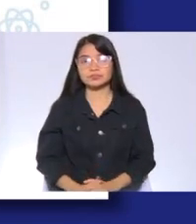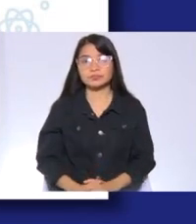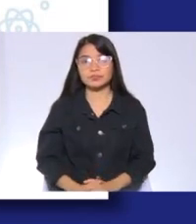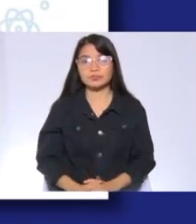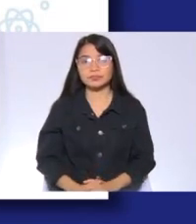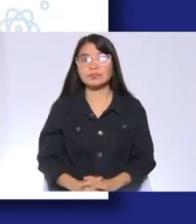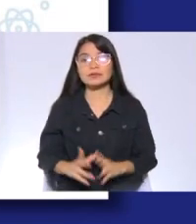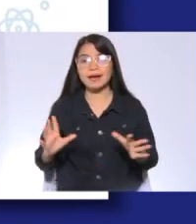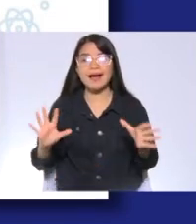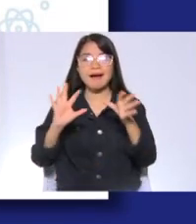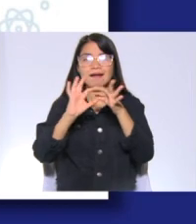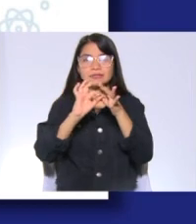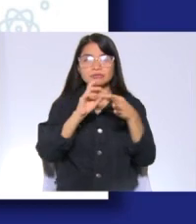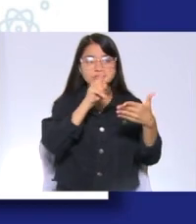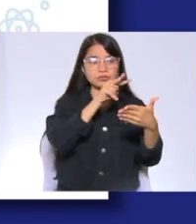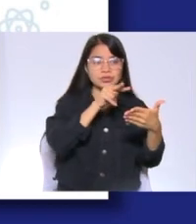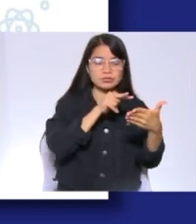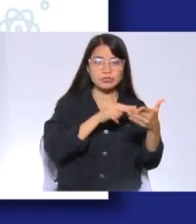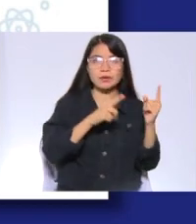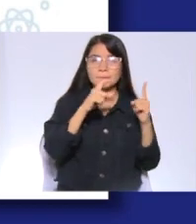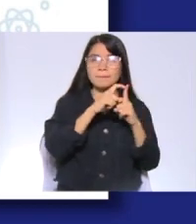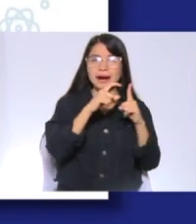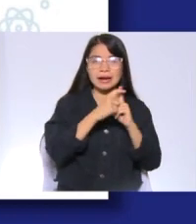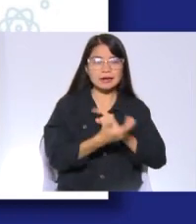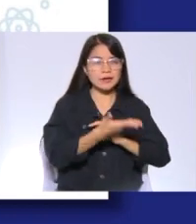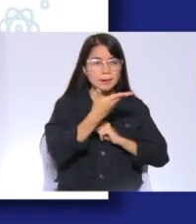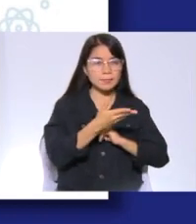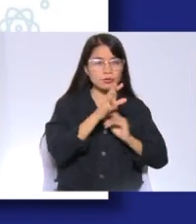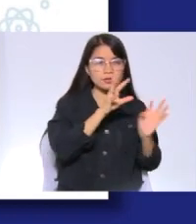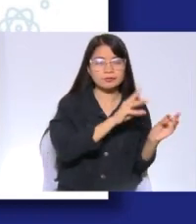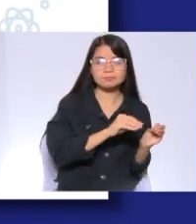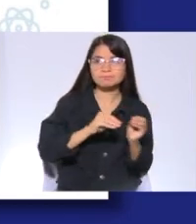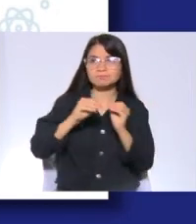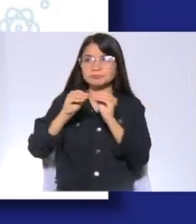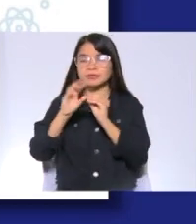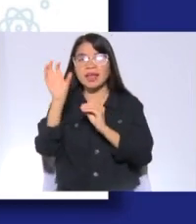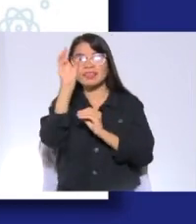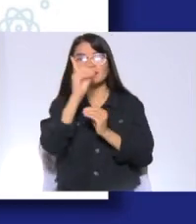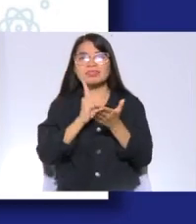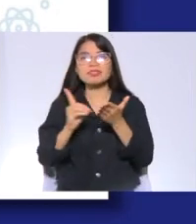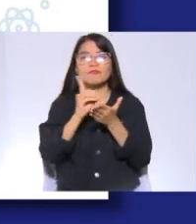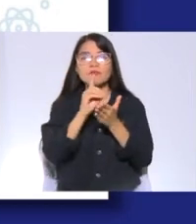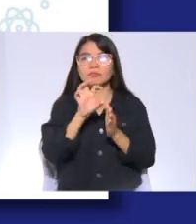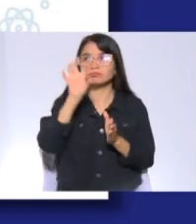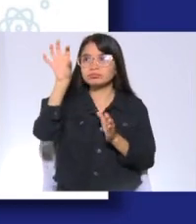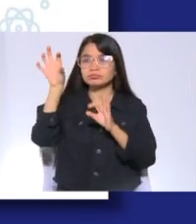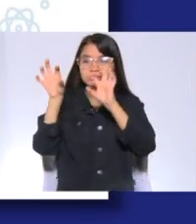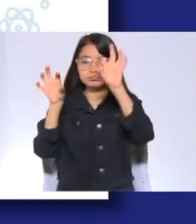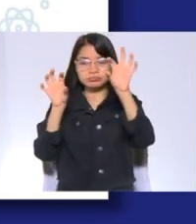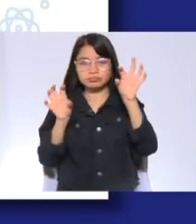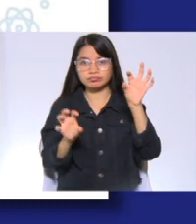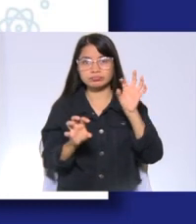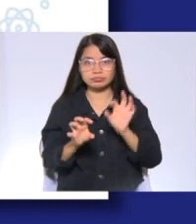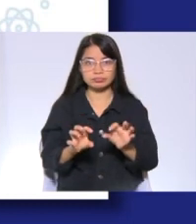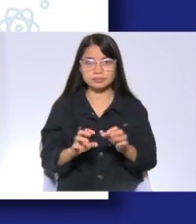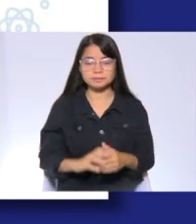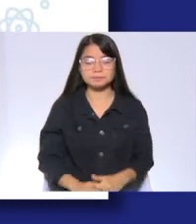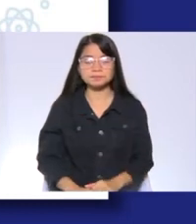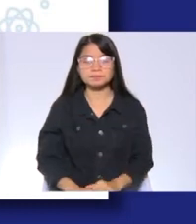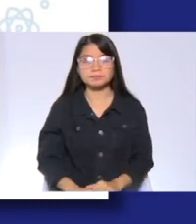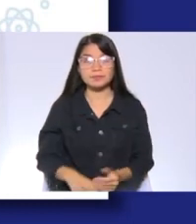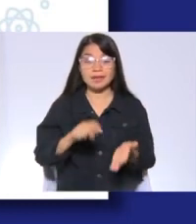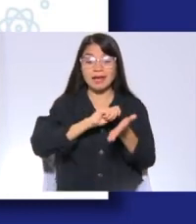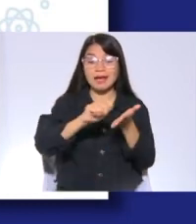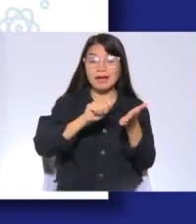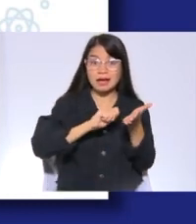lectura que estamos haciendo, tomamos las palabras claves para poder realizar esas imágenes. Es así, profe. Escribir palabras. Escribir palabras nos puede